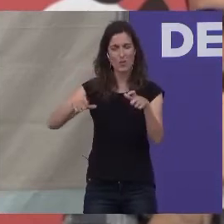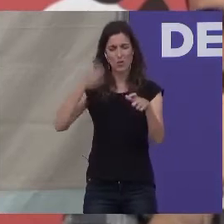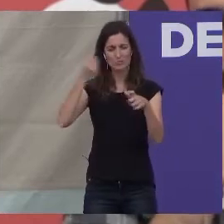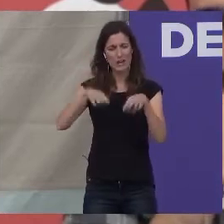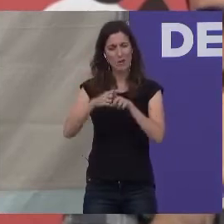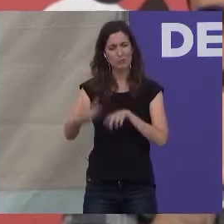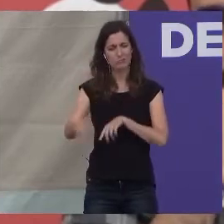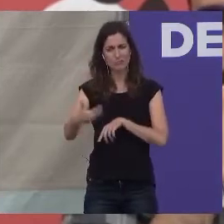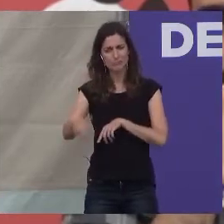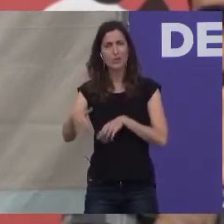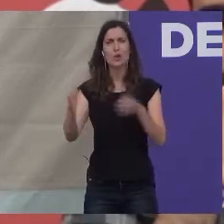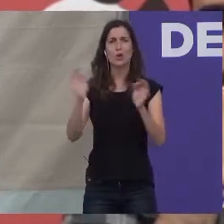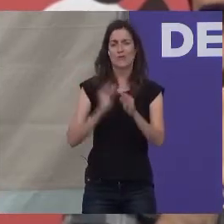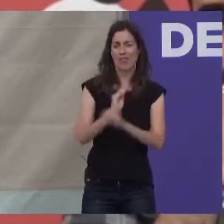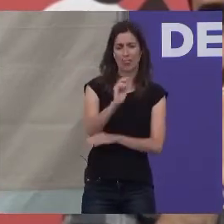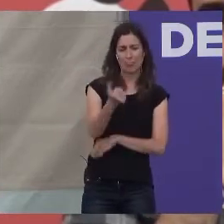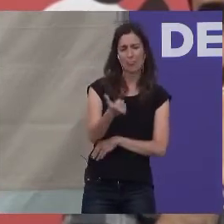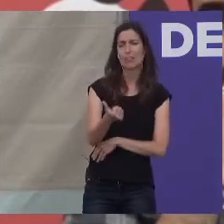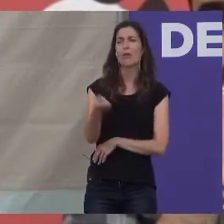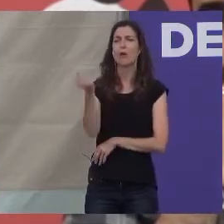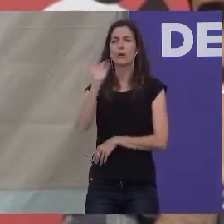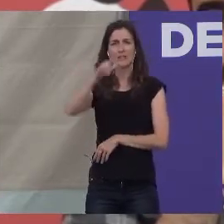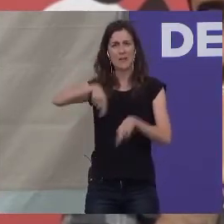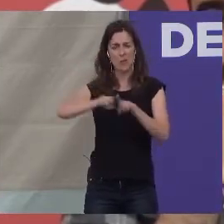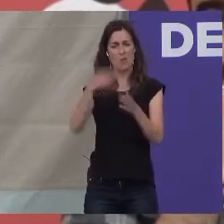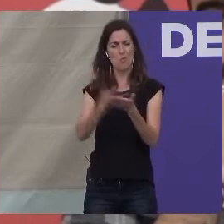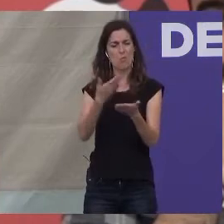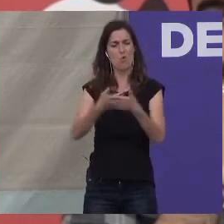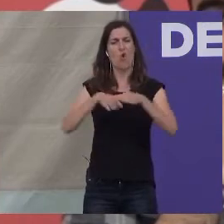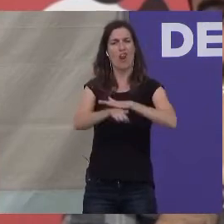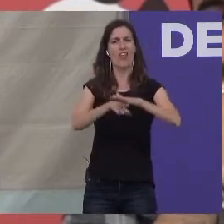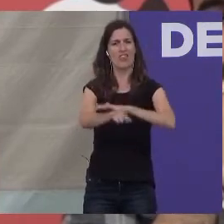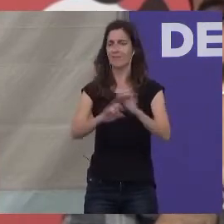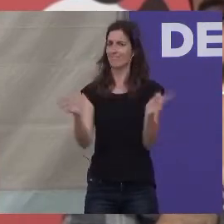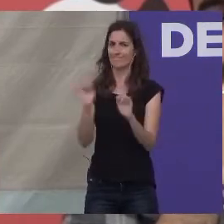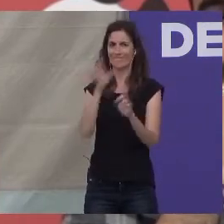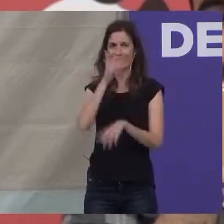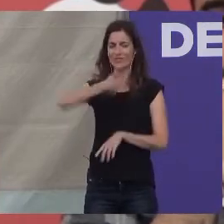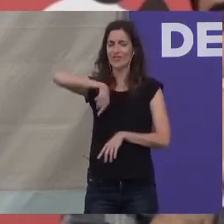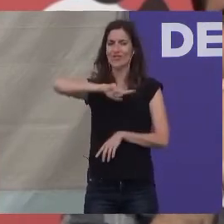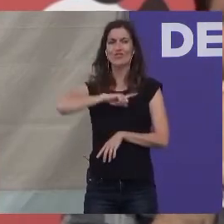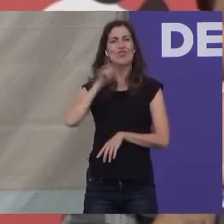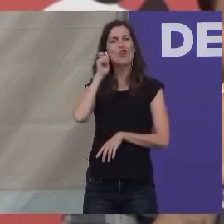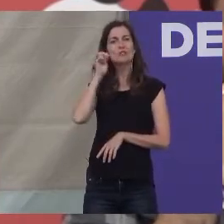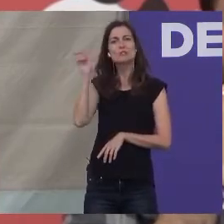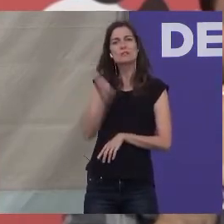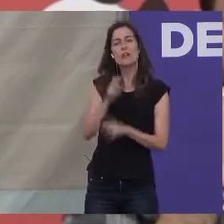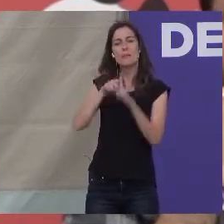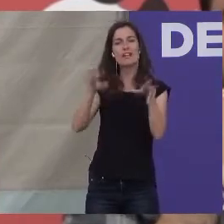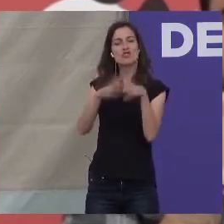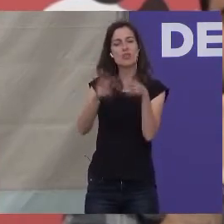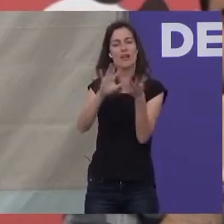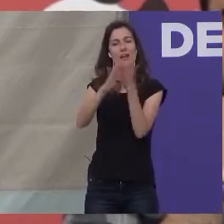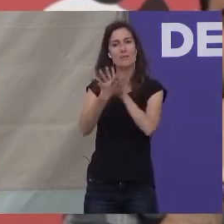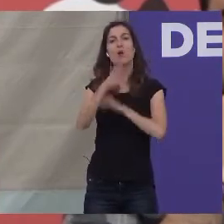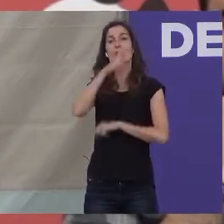infravalorados, infrafinanciados y burocratizados, porque todos nosotras vinimos a cambiar nuestra sociedad. Por